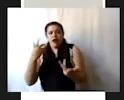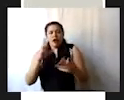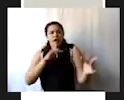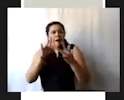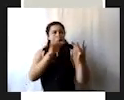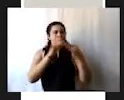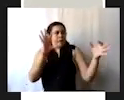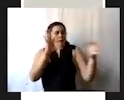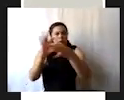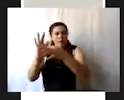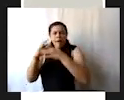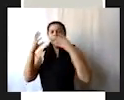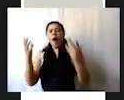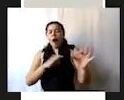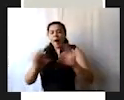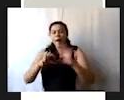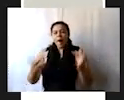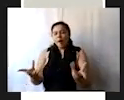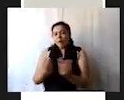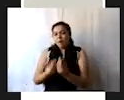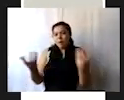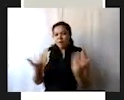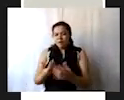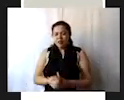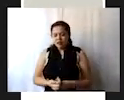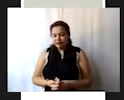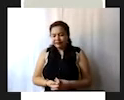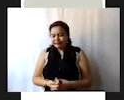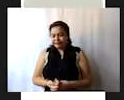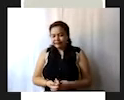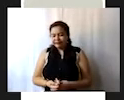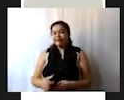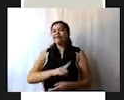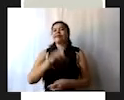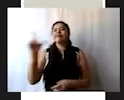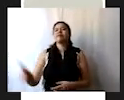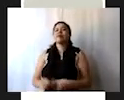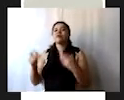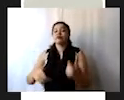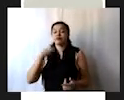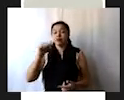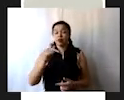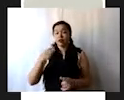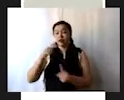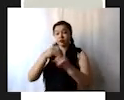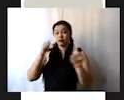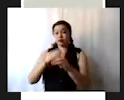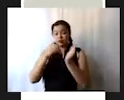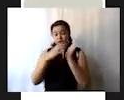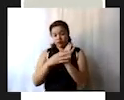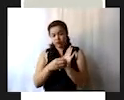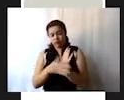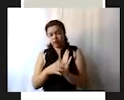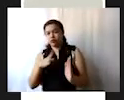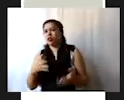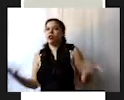o construyo trabajo colaborativo. Después, dentro de los 17 objetivos que nos plantea la Agenda 2030, pues